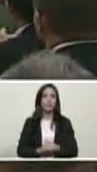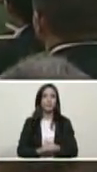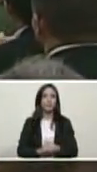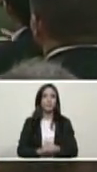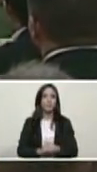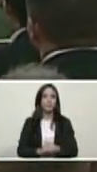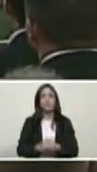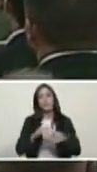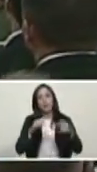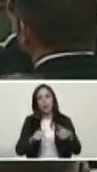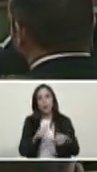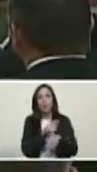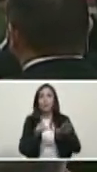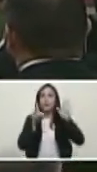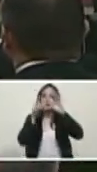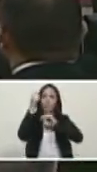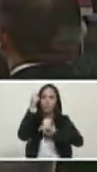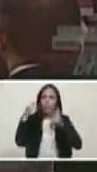en el sexto día